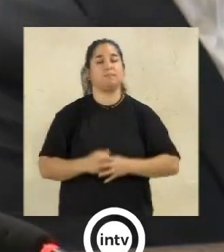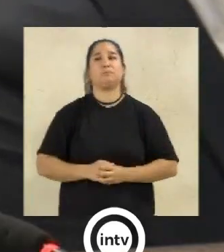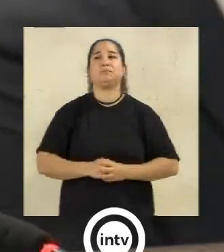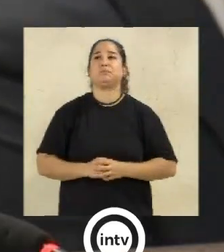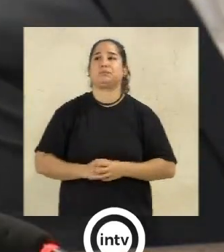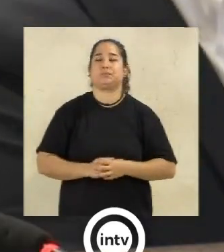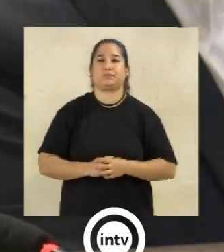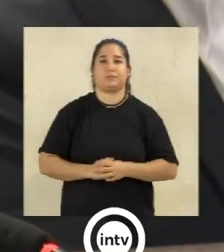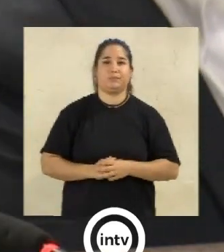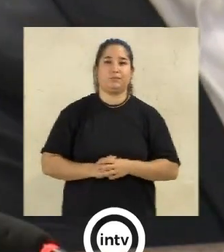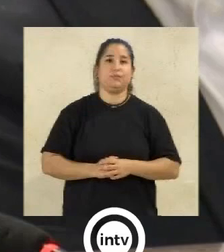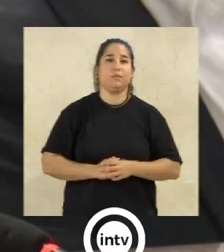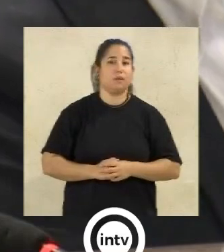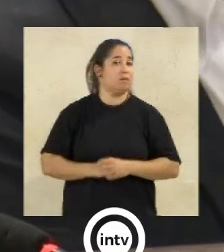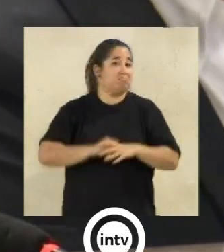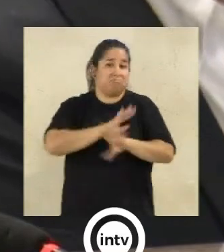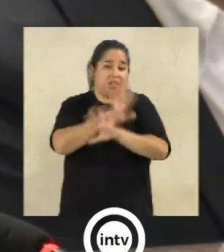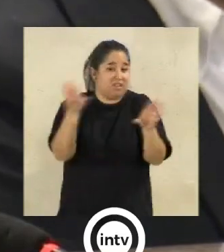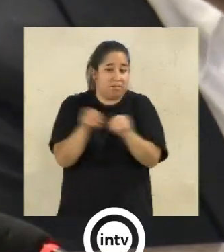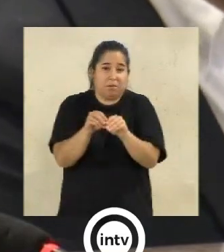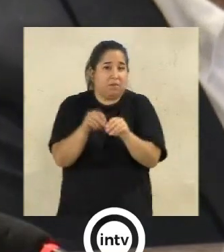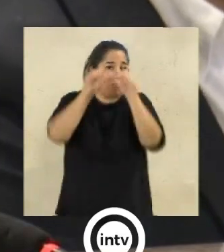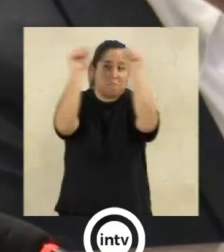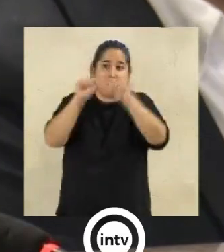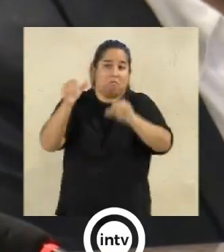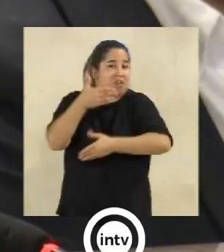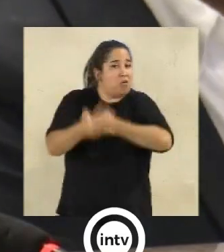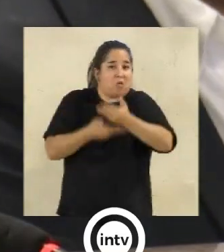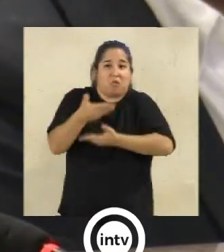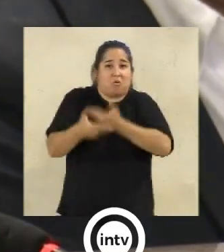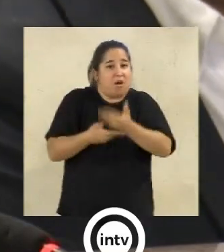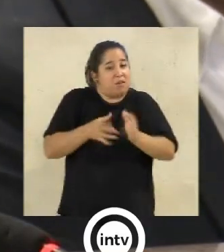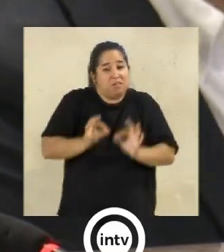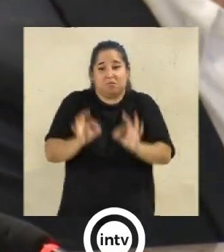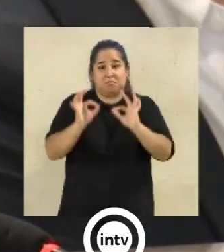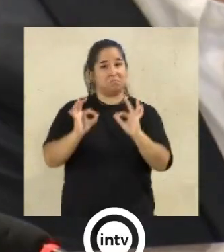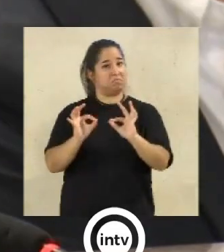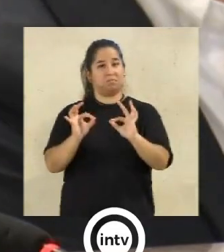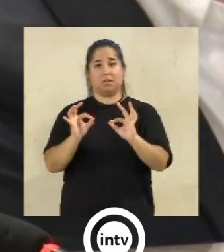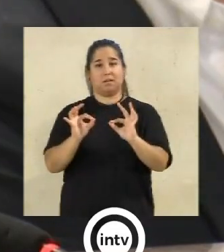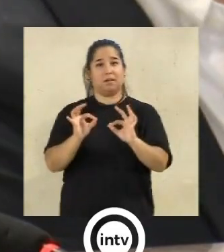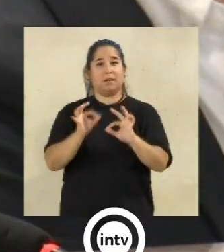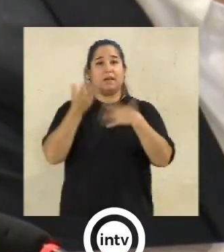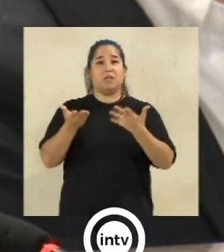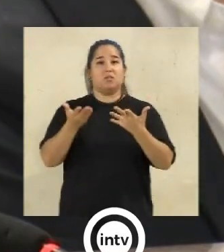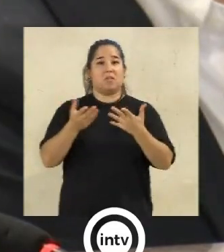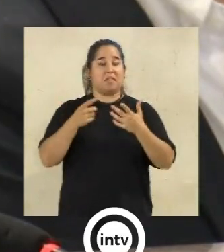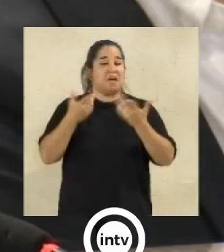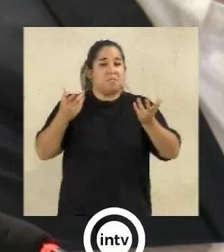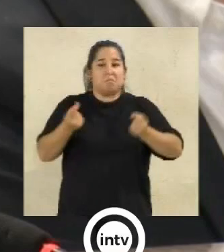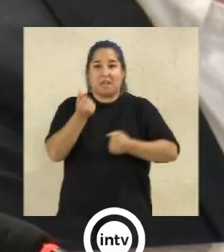es simplemente un modelo colaborativo y no nos supone no nos supone ningún